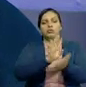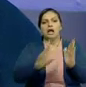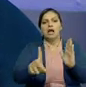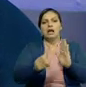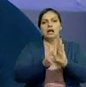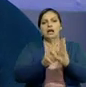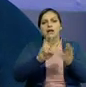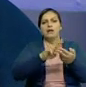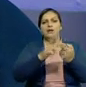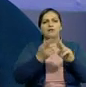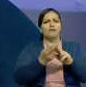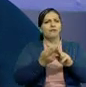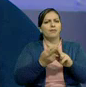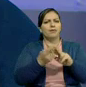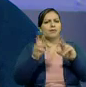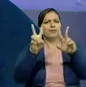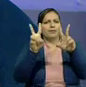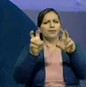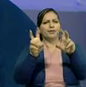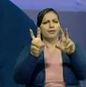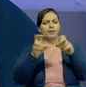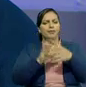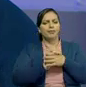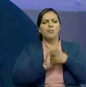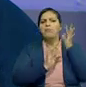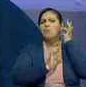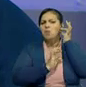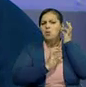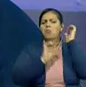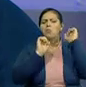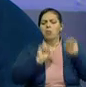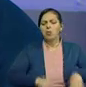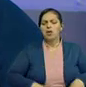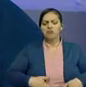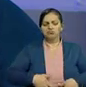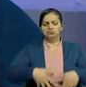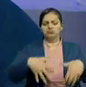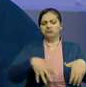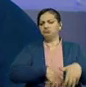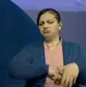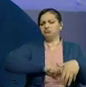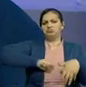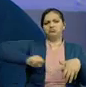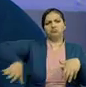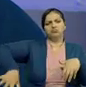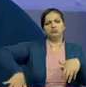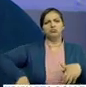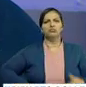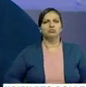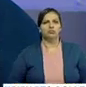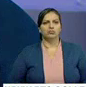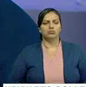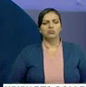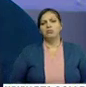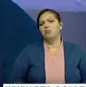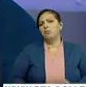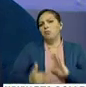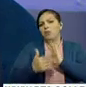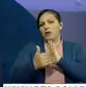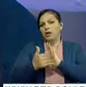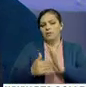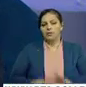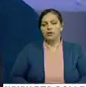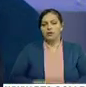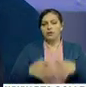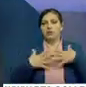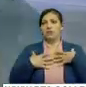refieren únicamente a la despenalización en el caso de violación. Hay otras tres causales más. Así es. Que esta mañana pues